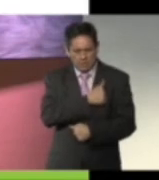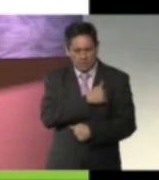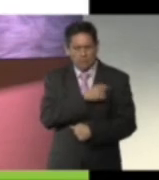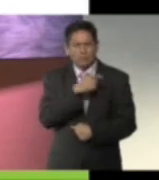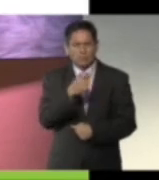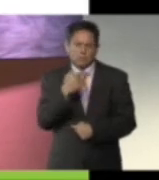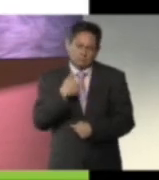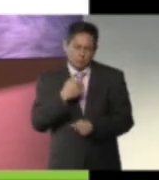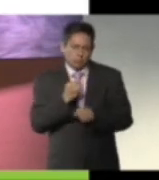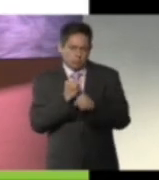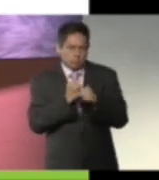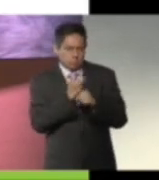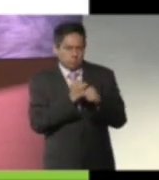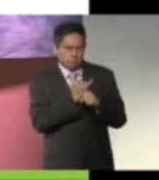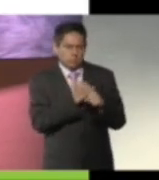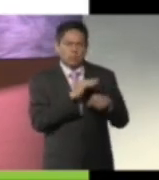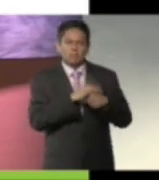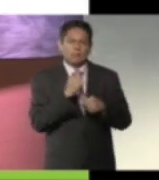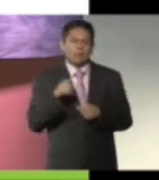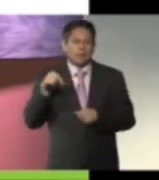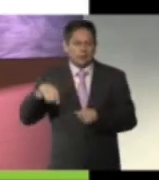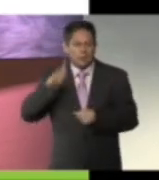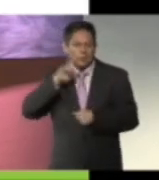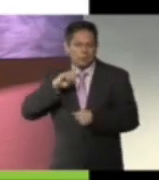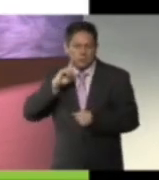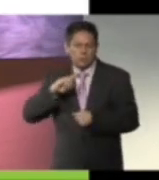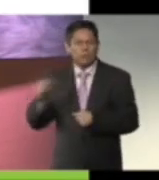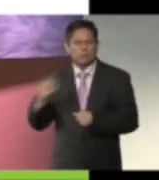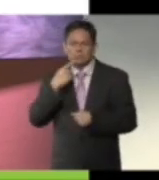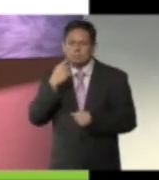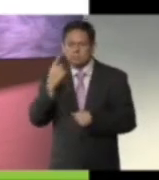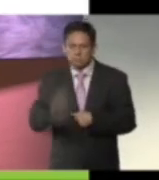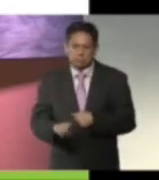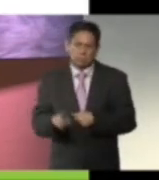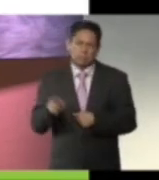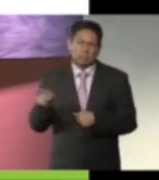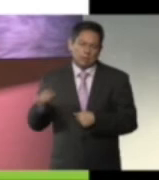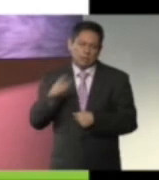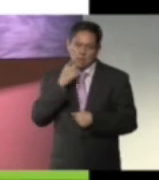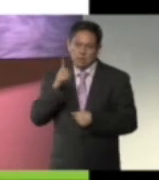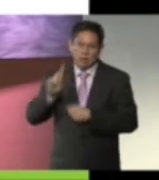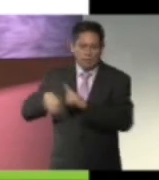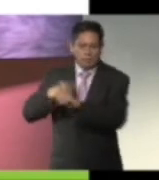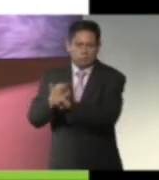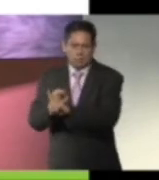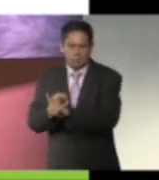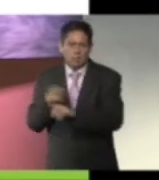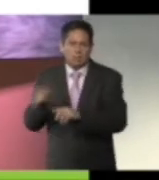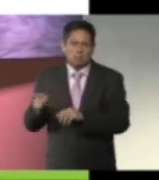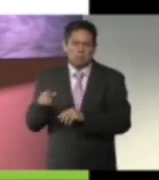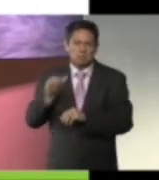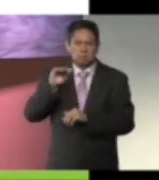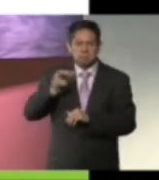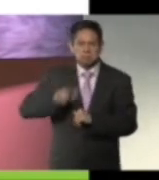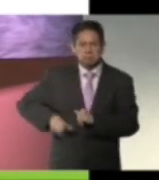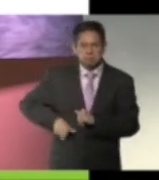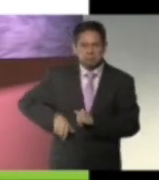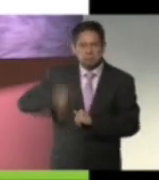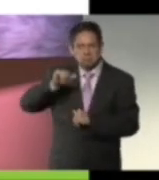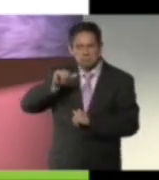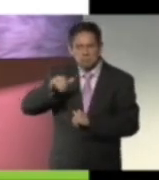investigando a partir de una queja de una mujer que se quejó de abuso sexual y no fue atendida, se encontró